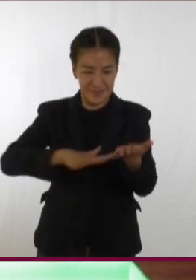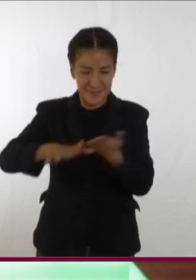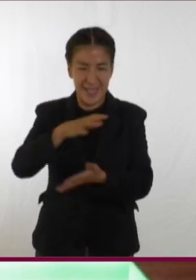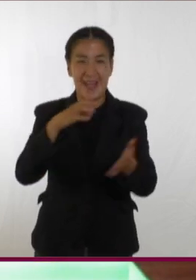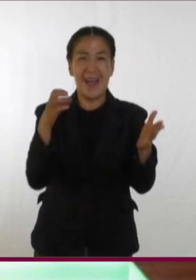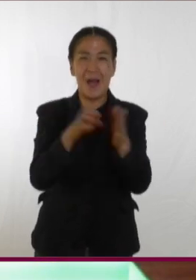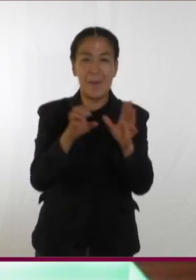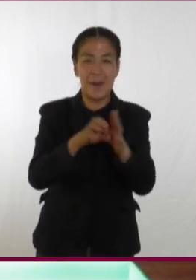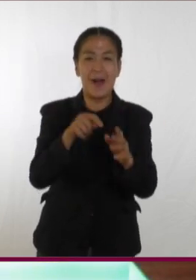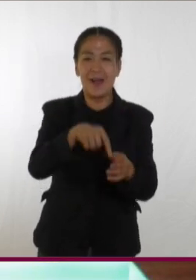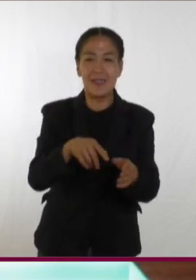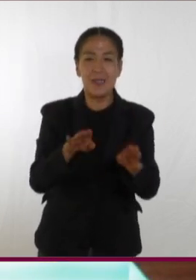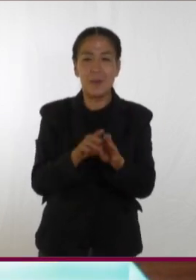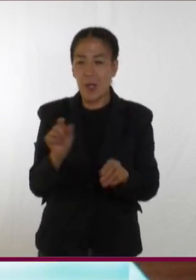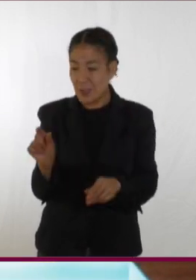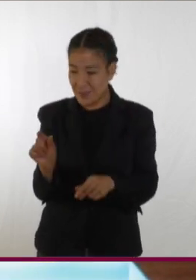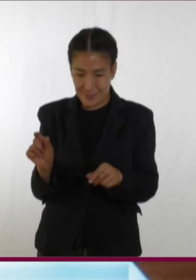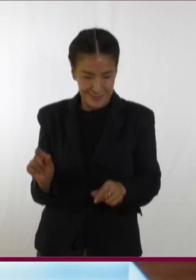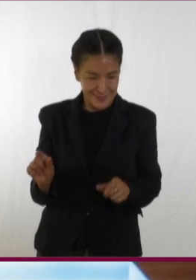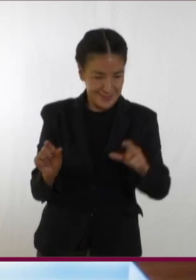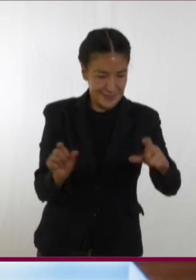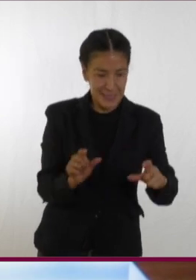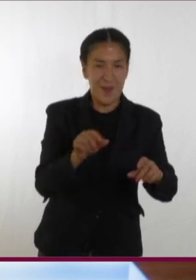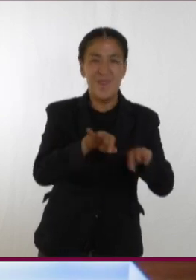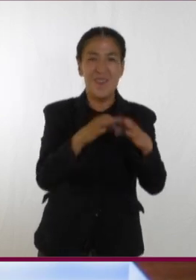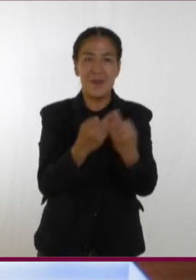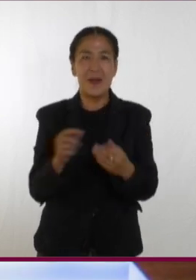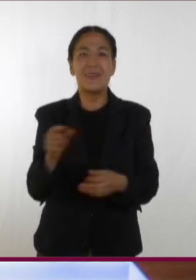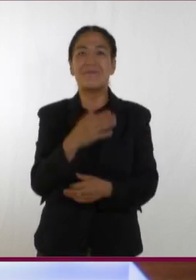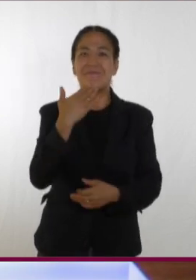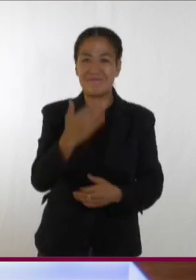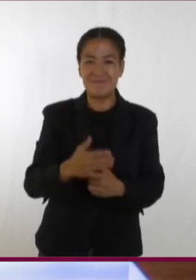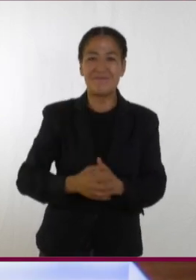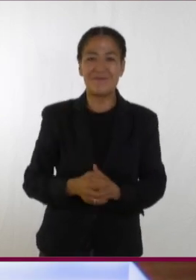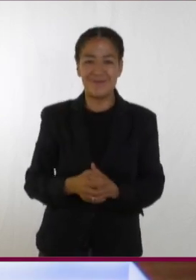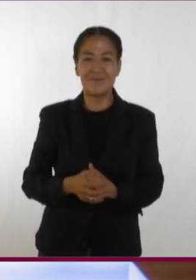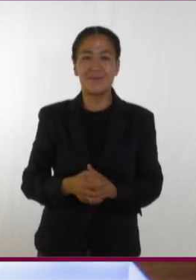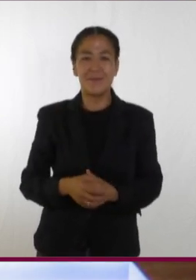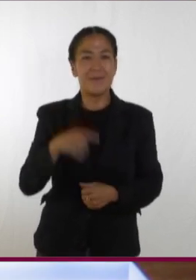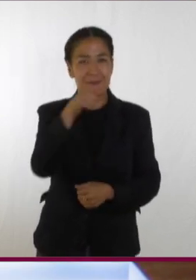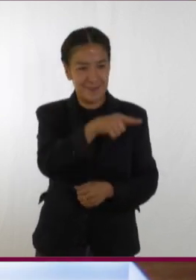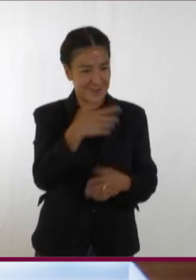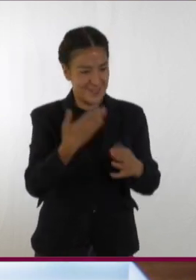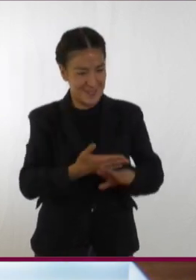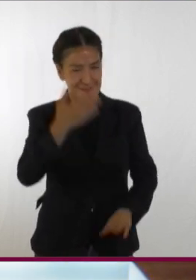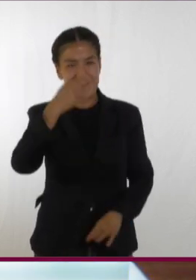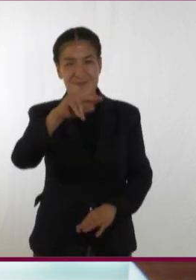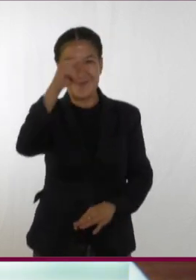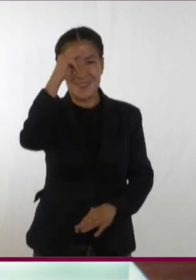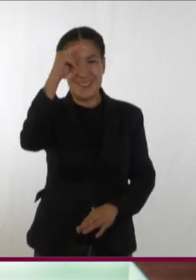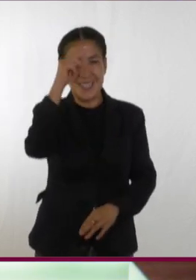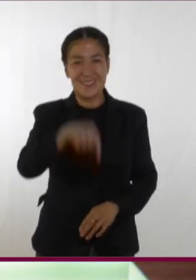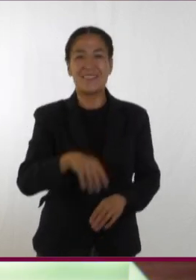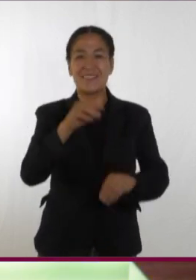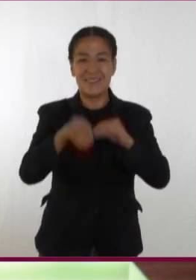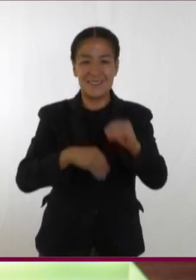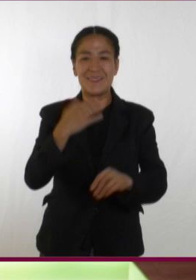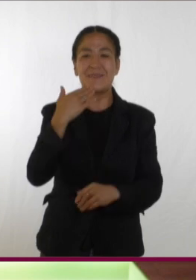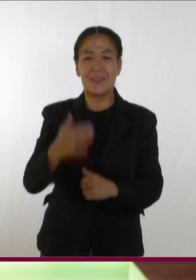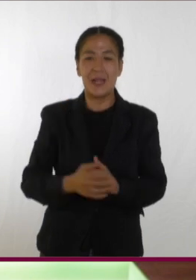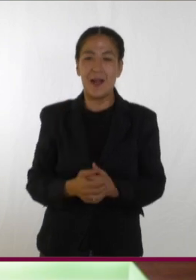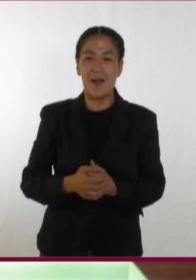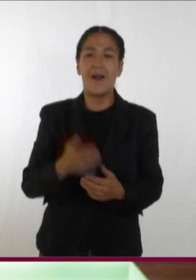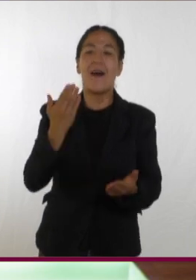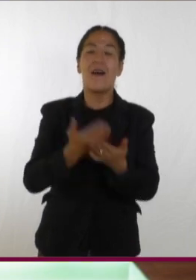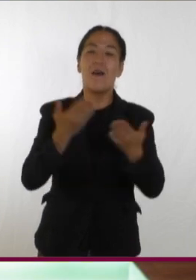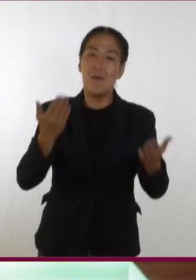Solo se reagrupan las piezas para hacer encajar esta pequeñita de aquí. Oye, ¿No? muy bien hecho, ¿eh? Oye, eres muy buena